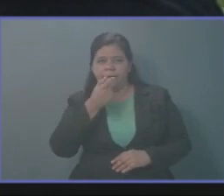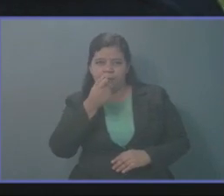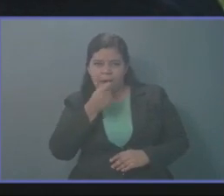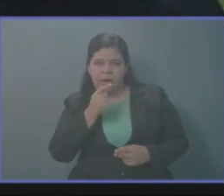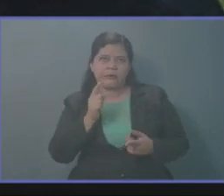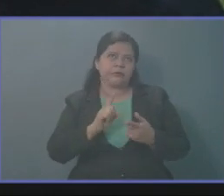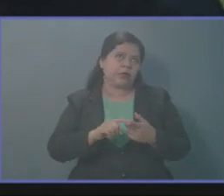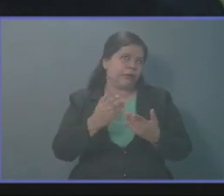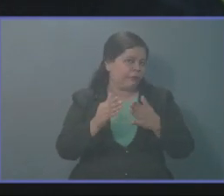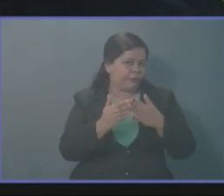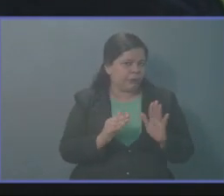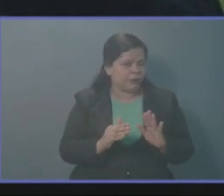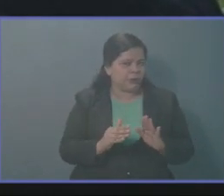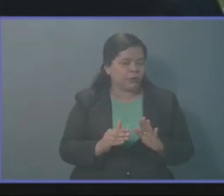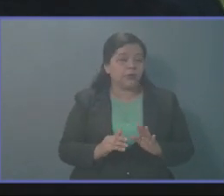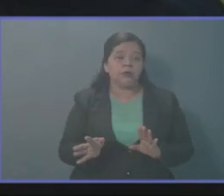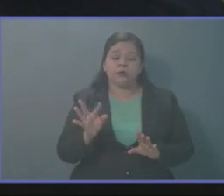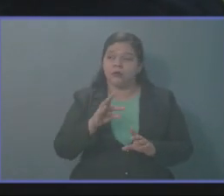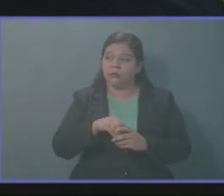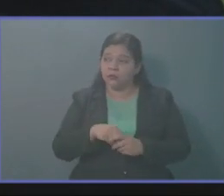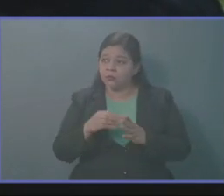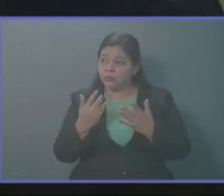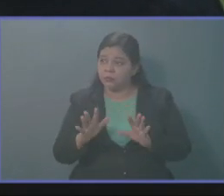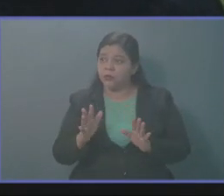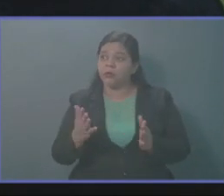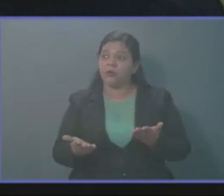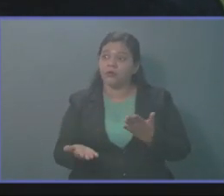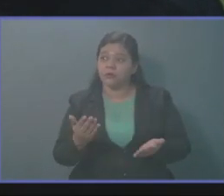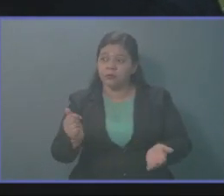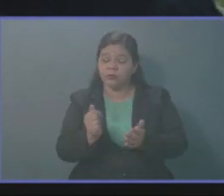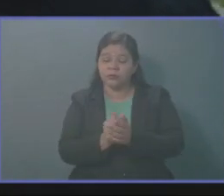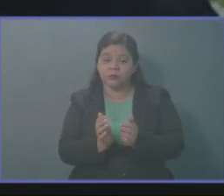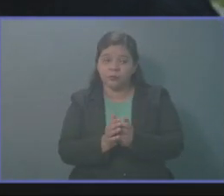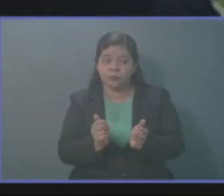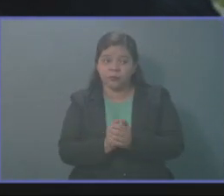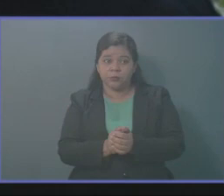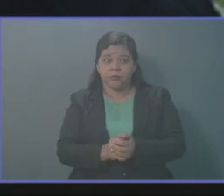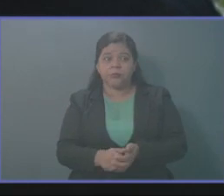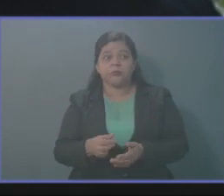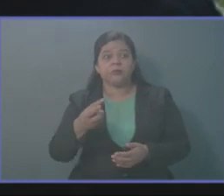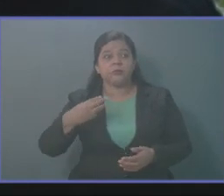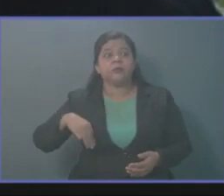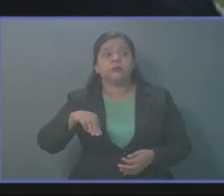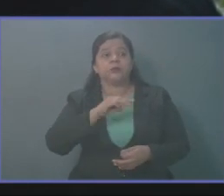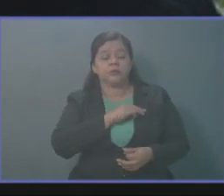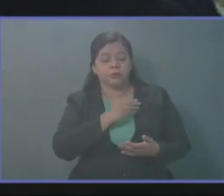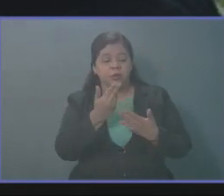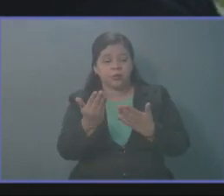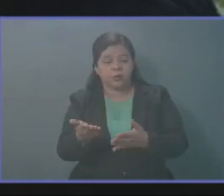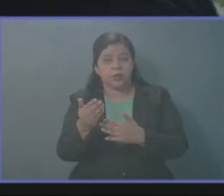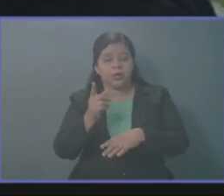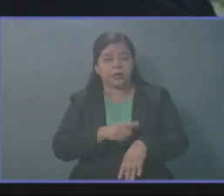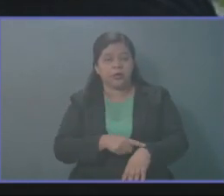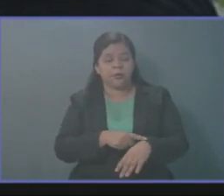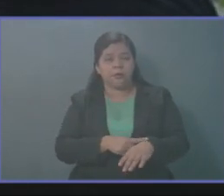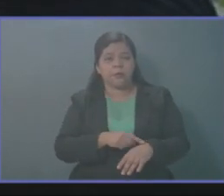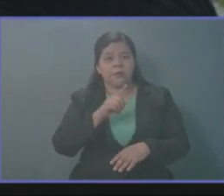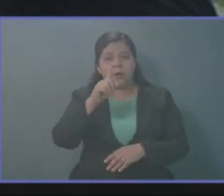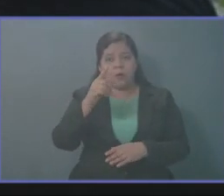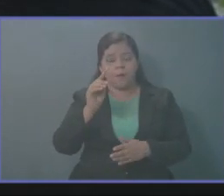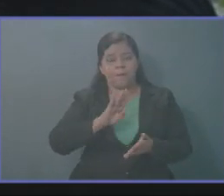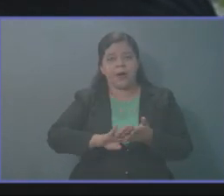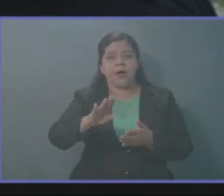etcétera, incluso si hubieran tenido problemas, el mismo ministerio les da hasta un pago en